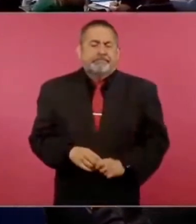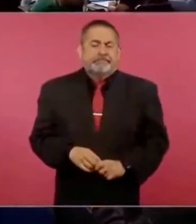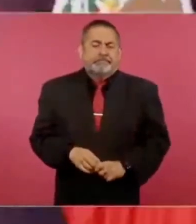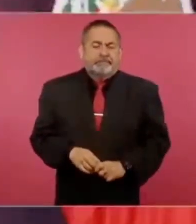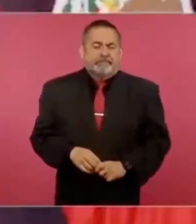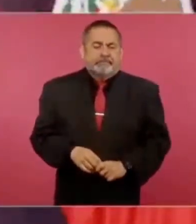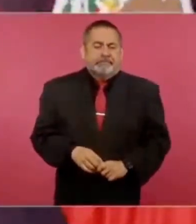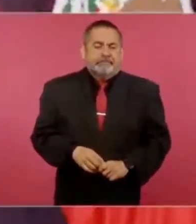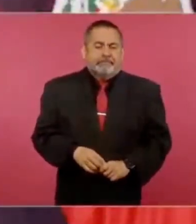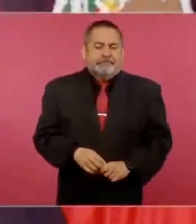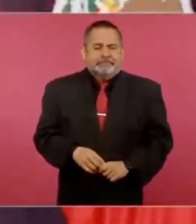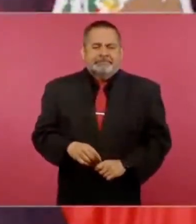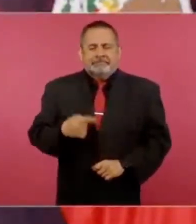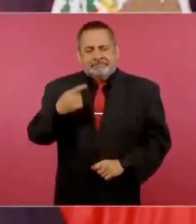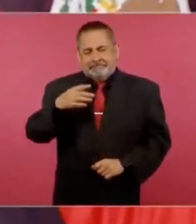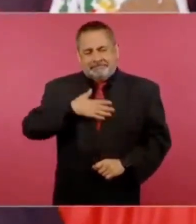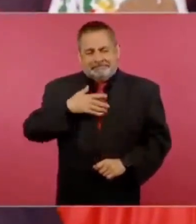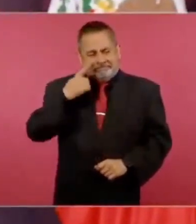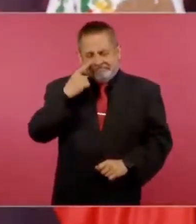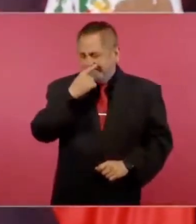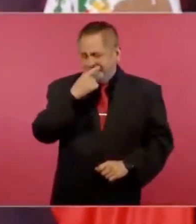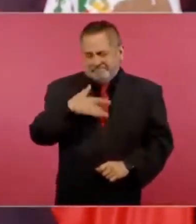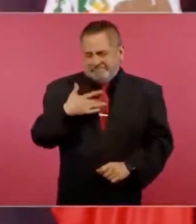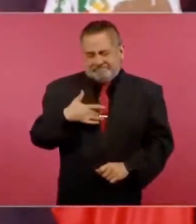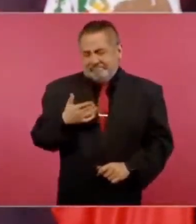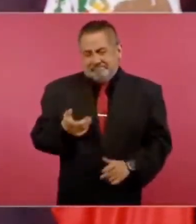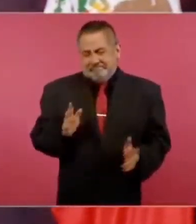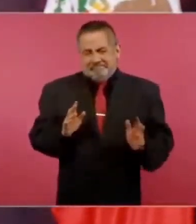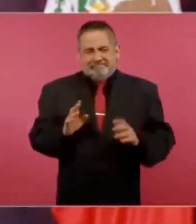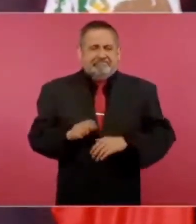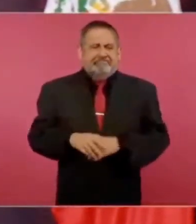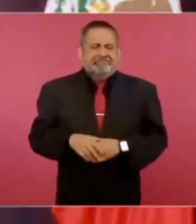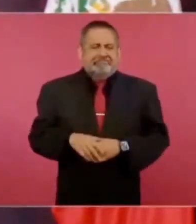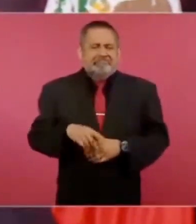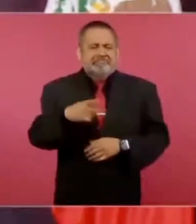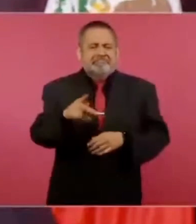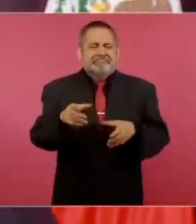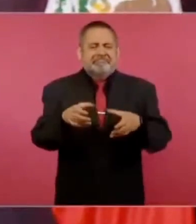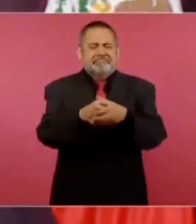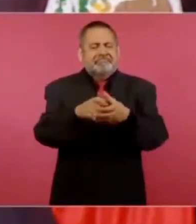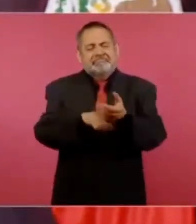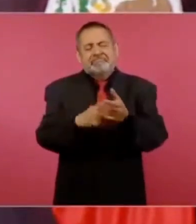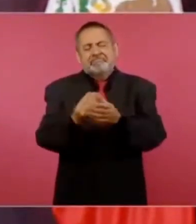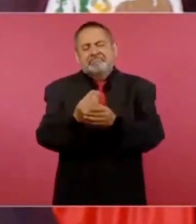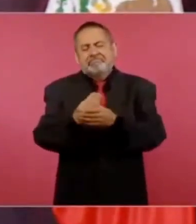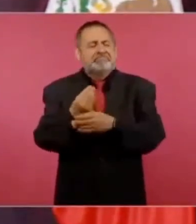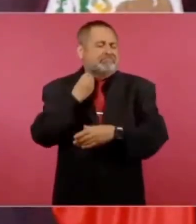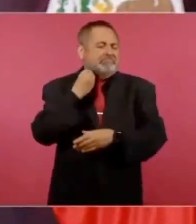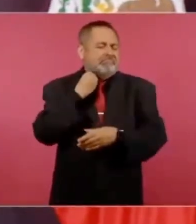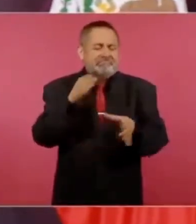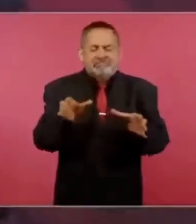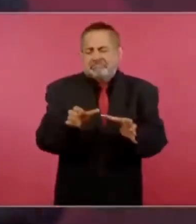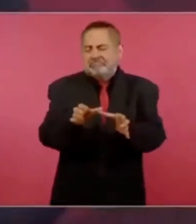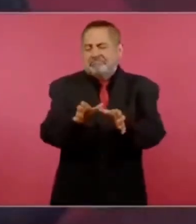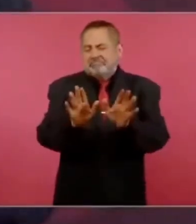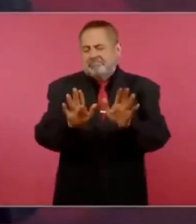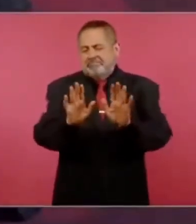no me parece, además que es un asunto también de abogados, ya